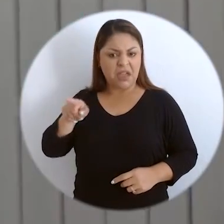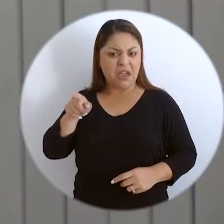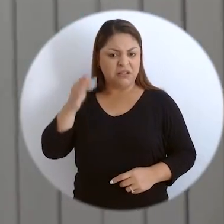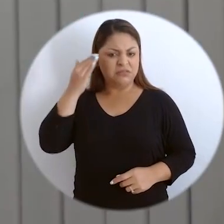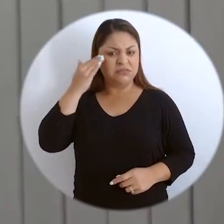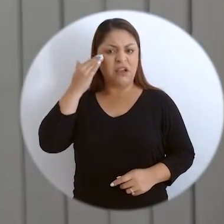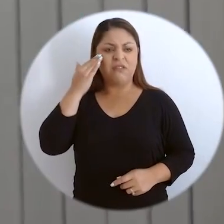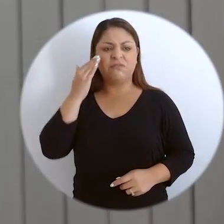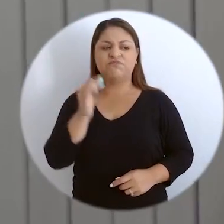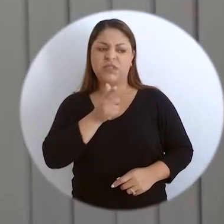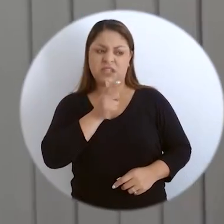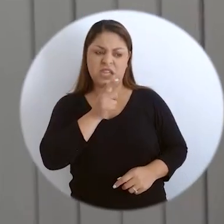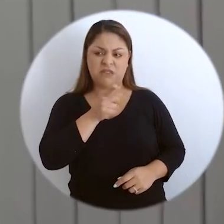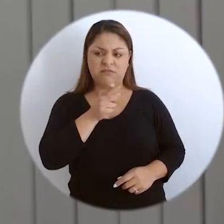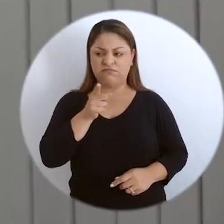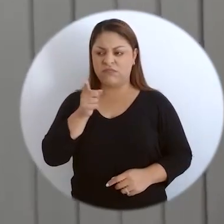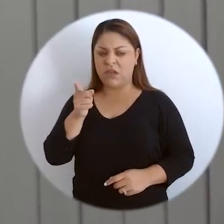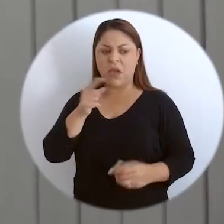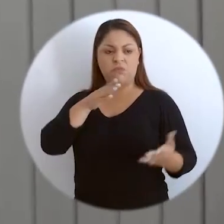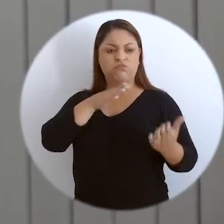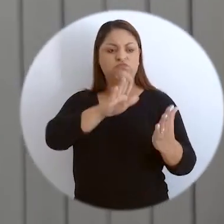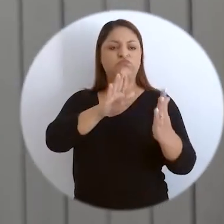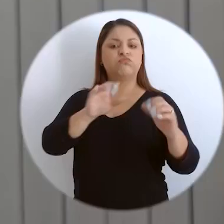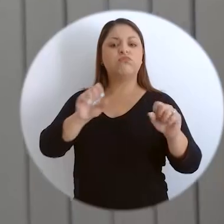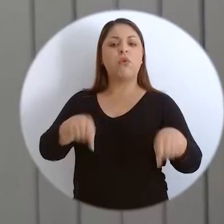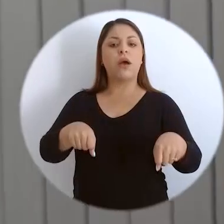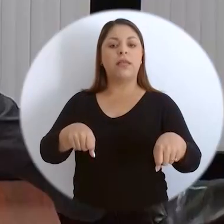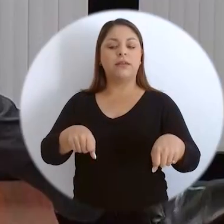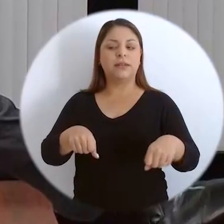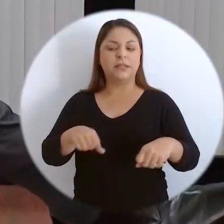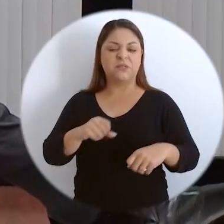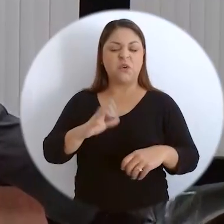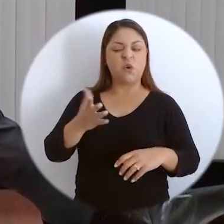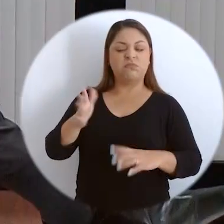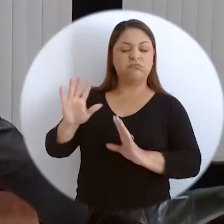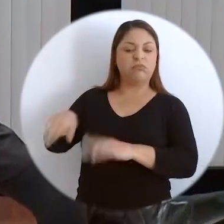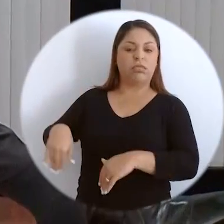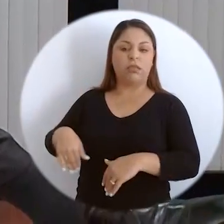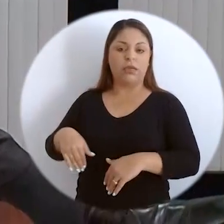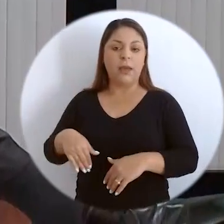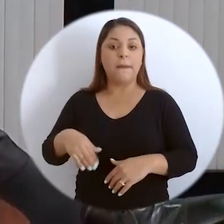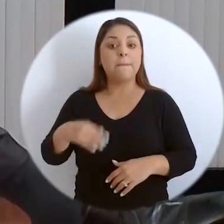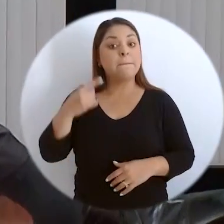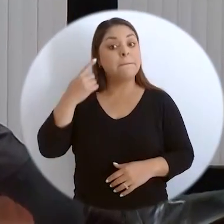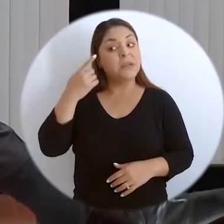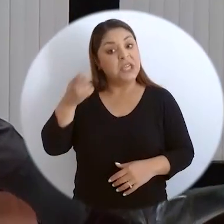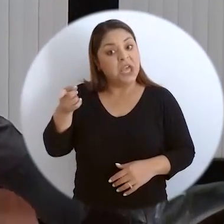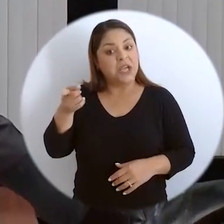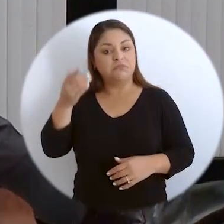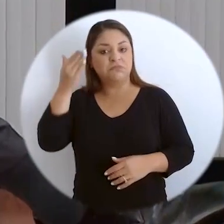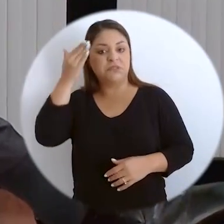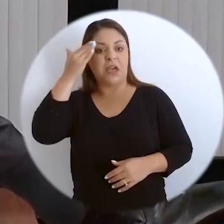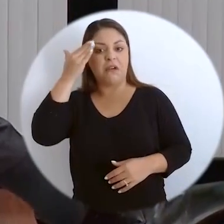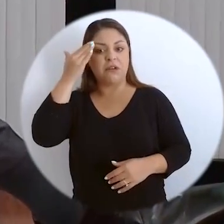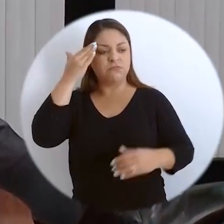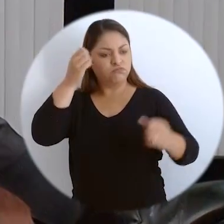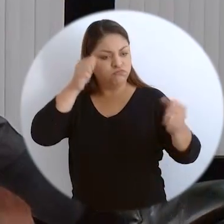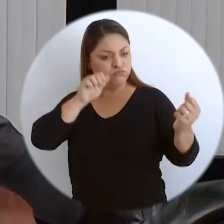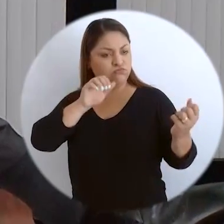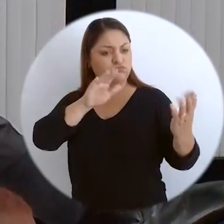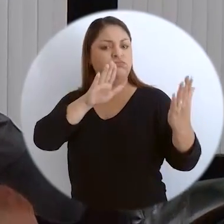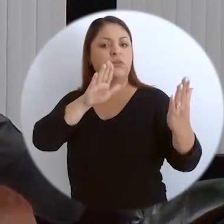Rodrigo Chávez ha sabido hacer de la confrontación un mecanismo de combustión para su popularidad. Y